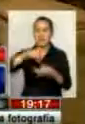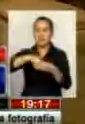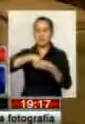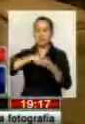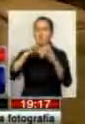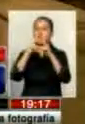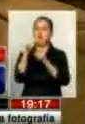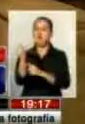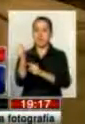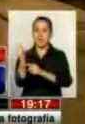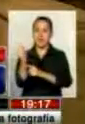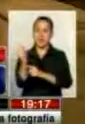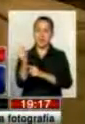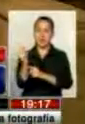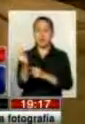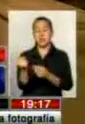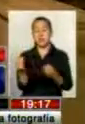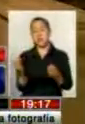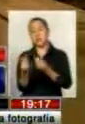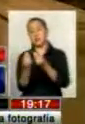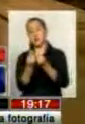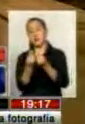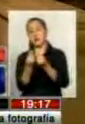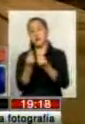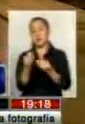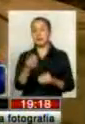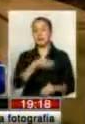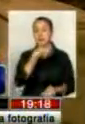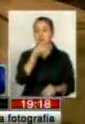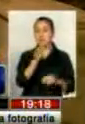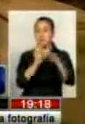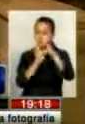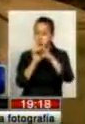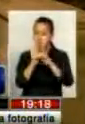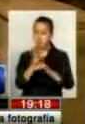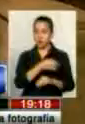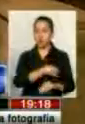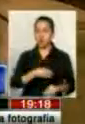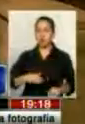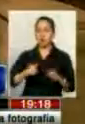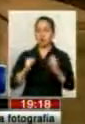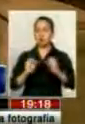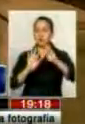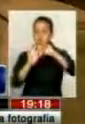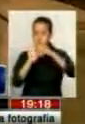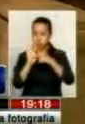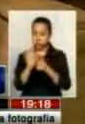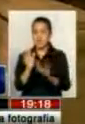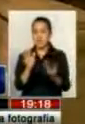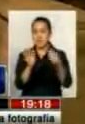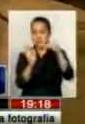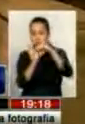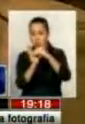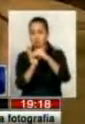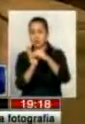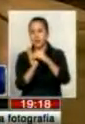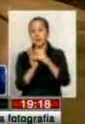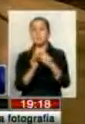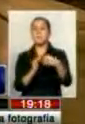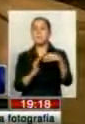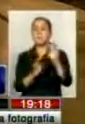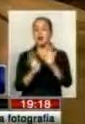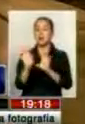que obviamente va en el marco también de lo que está planteado en el programa de gobierno, a propósito de poder modificarla y poder incorporar más instancias desde las